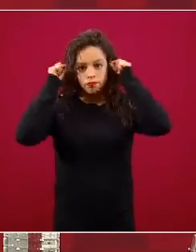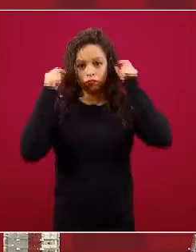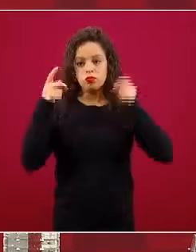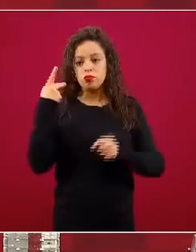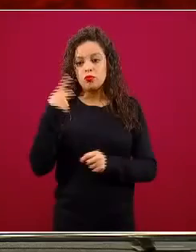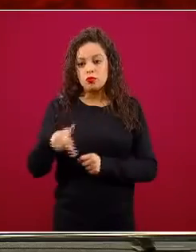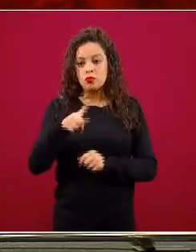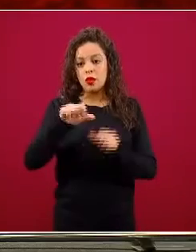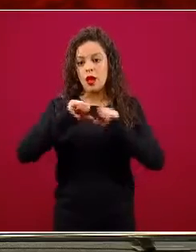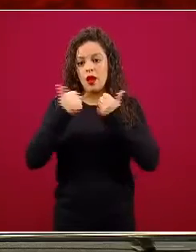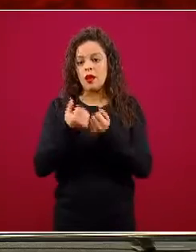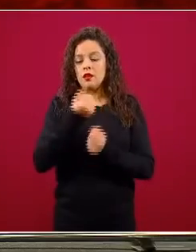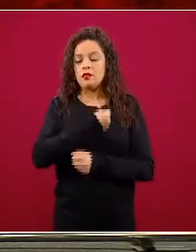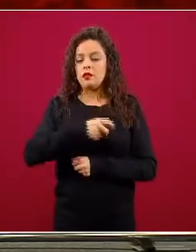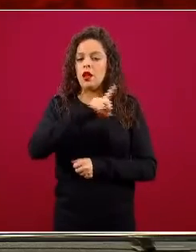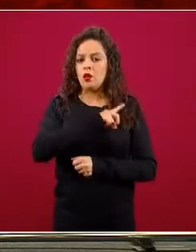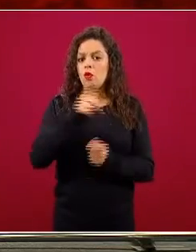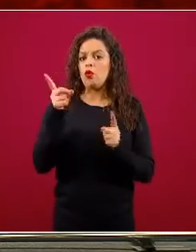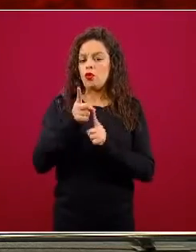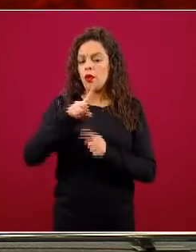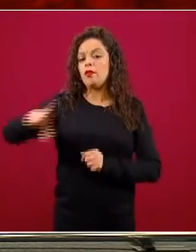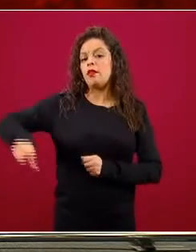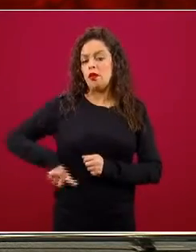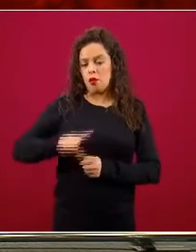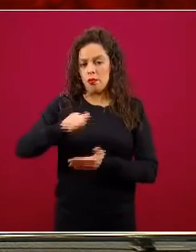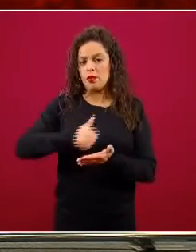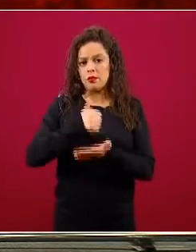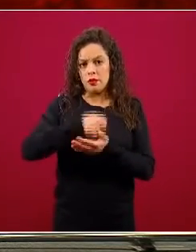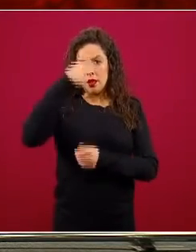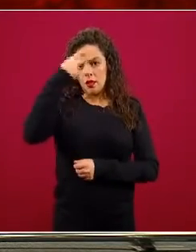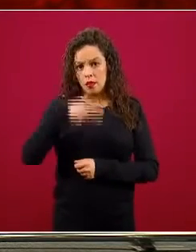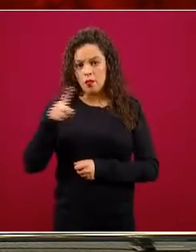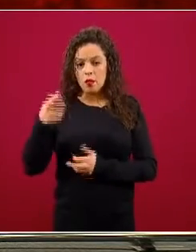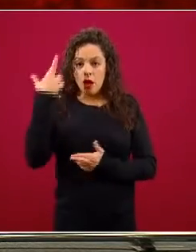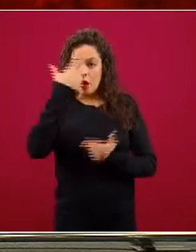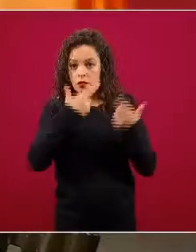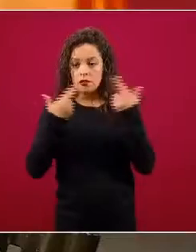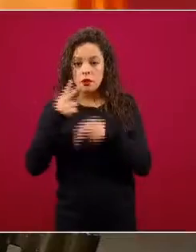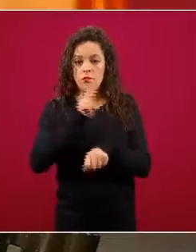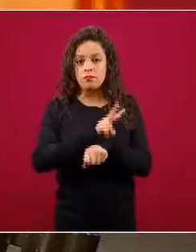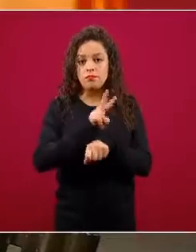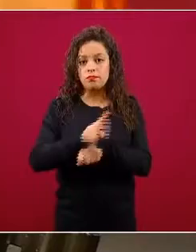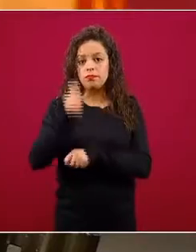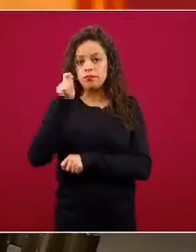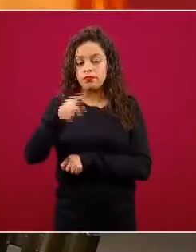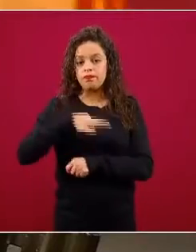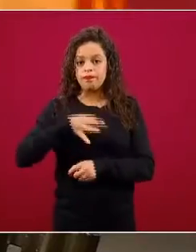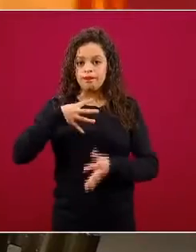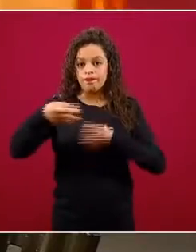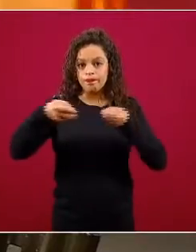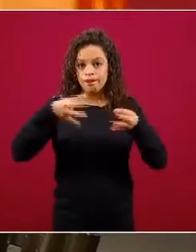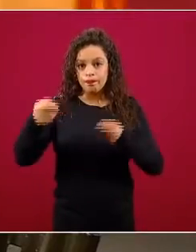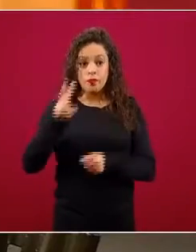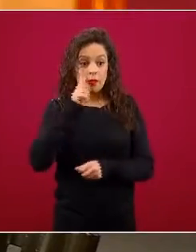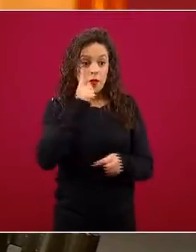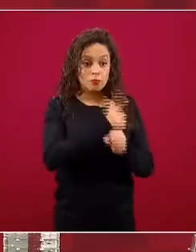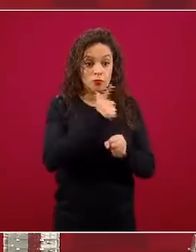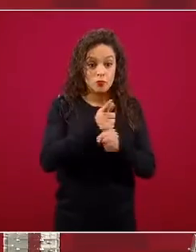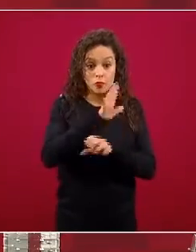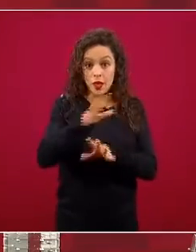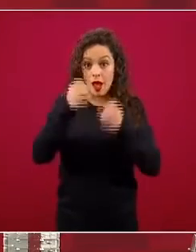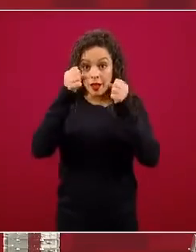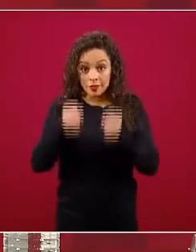salud del Gobierno de la Ciudad de México que están haciendo una revisión epidemiológica para ver los casos confirmados, los contactos,